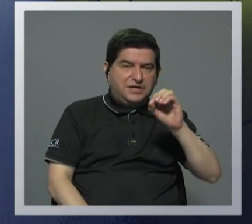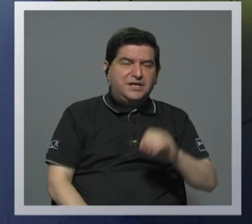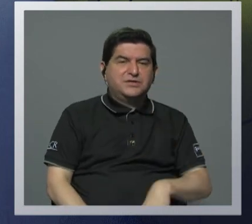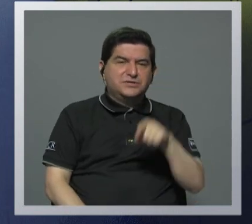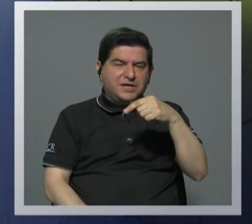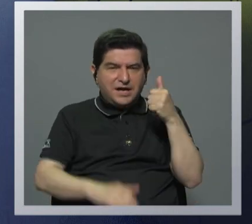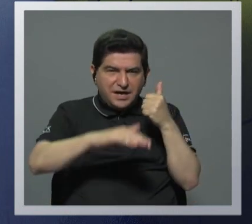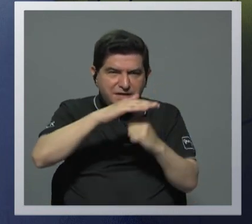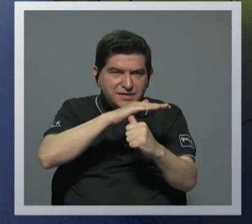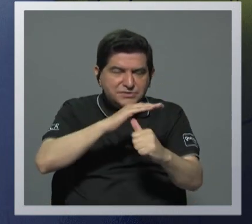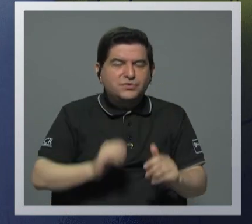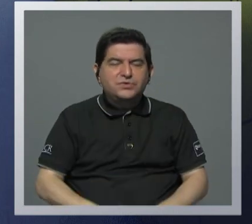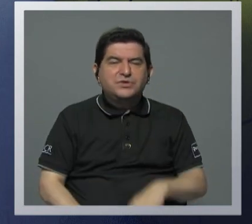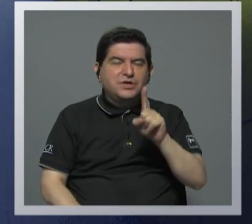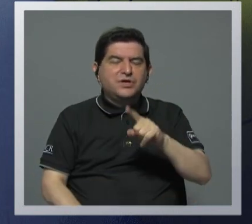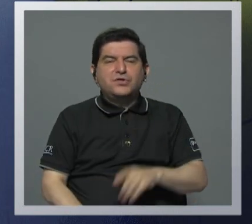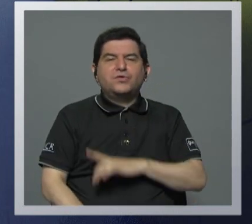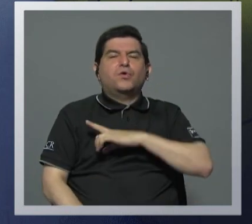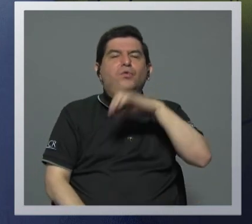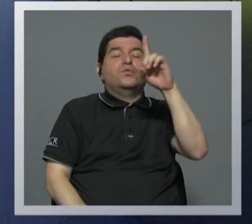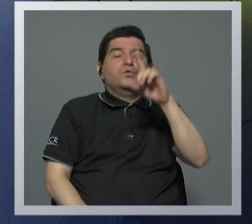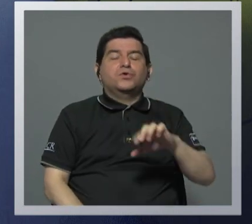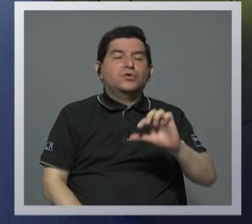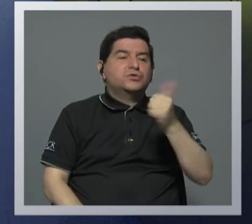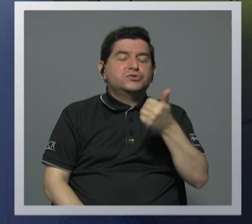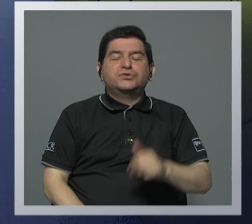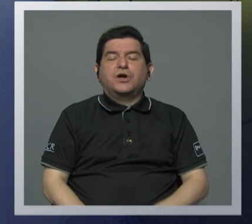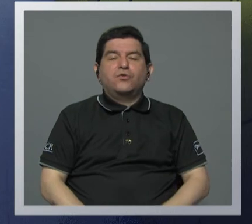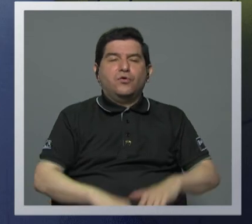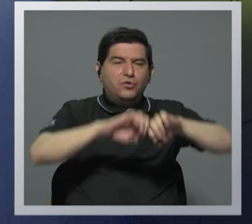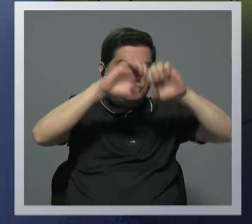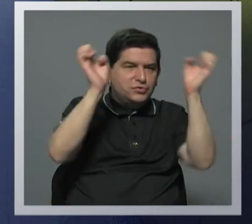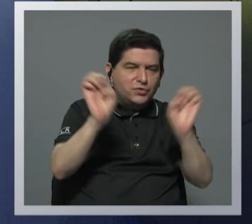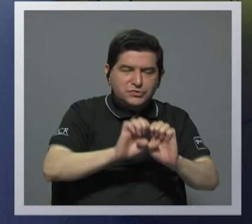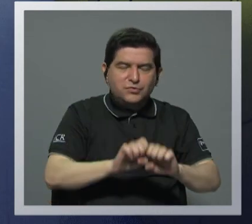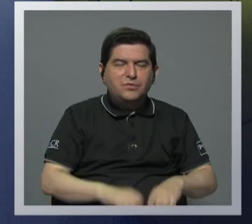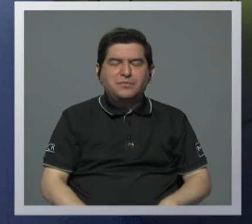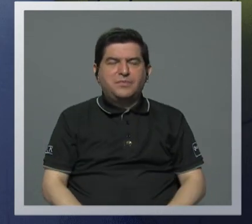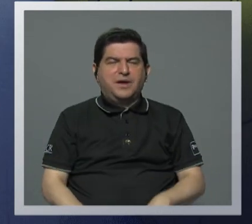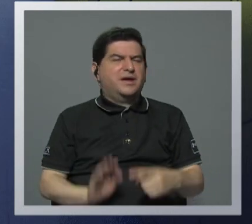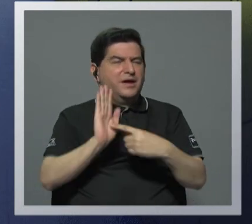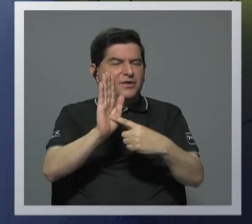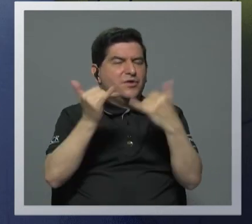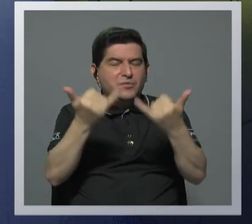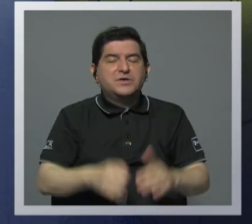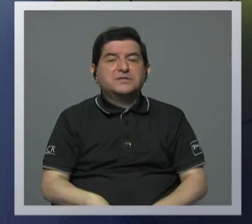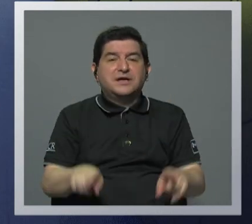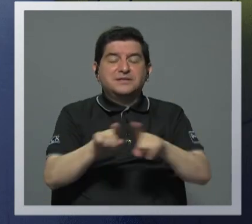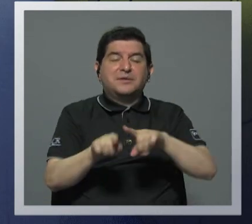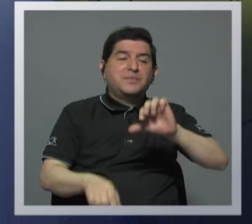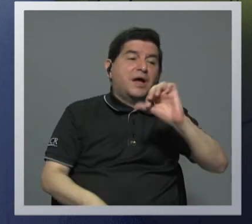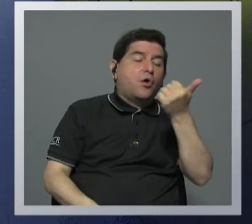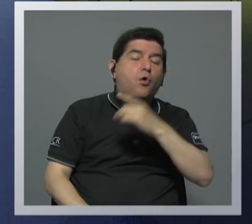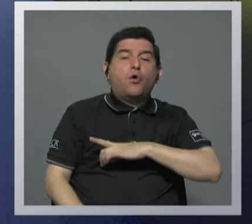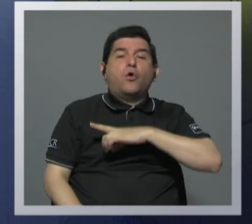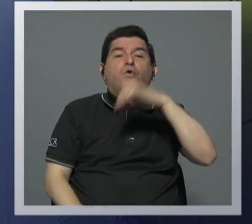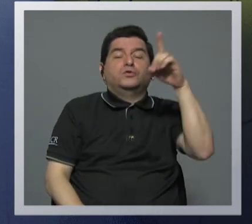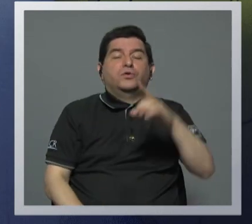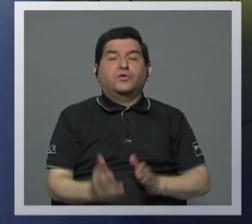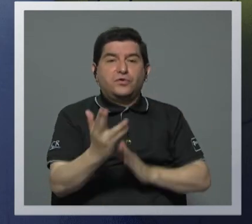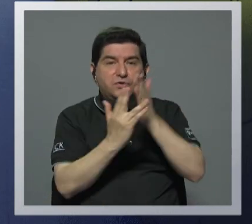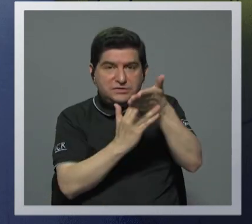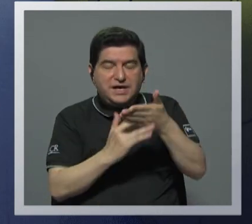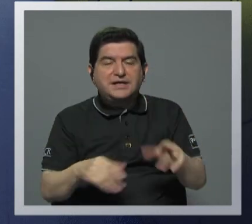escondido el dios Otontecutli, y en el caso de otro escudo de Tlacopan, que no traía ahora, está el dios Xipetotec, a través de